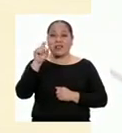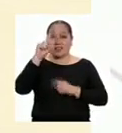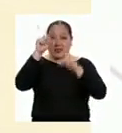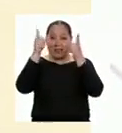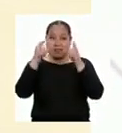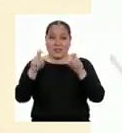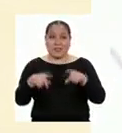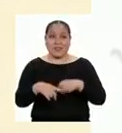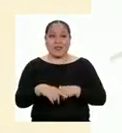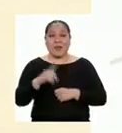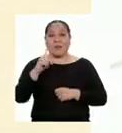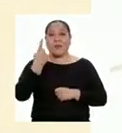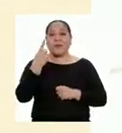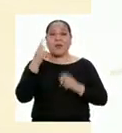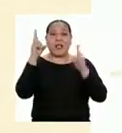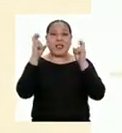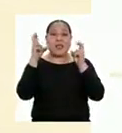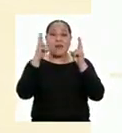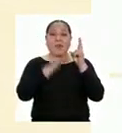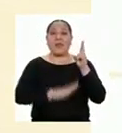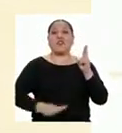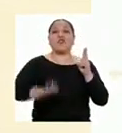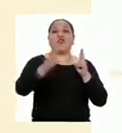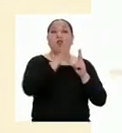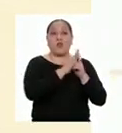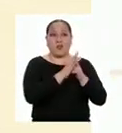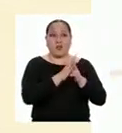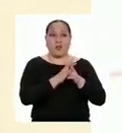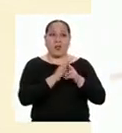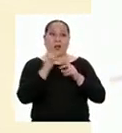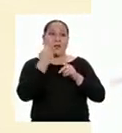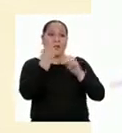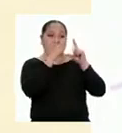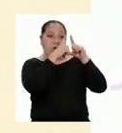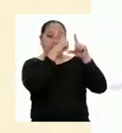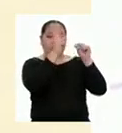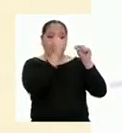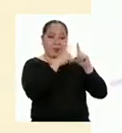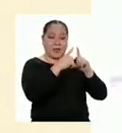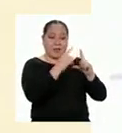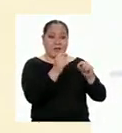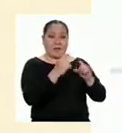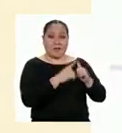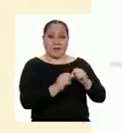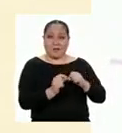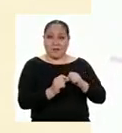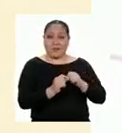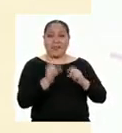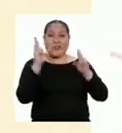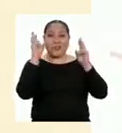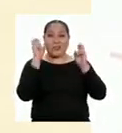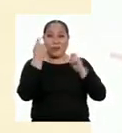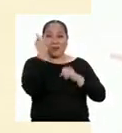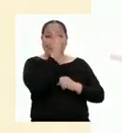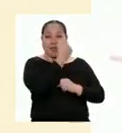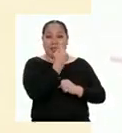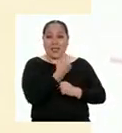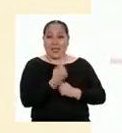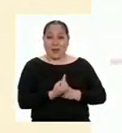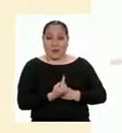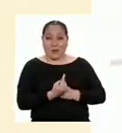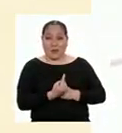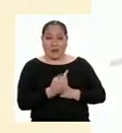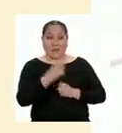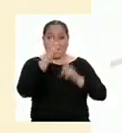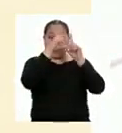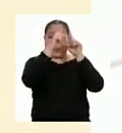que colocaremos es el tema de todo el texto. Y luego de ello, en la primera llave, por jerarquía, colocaremos los temas de cada texto. Y dentro